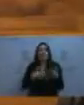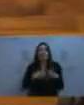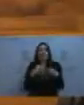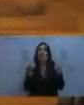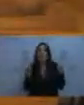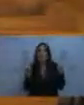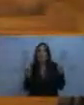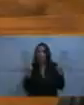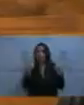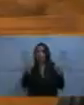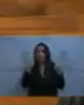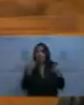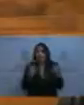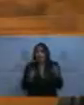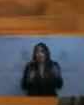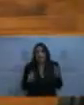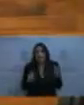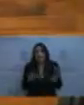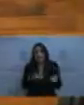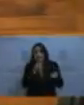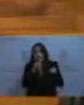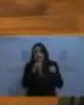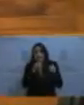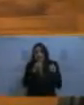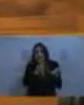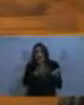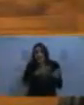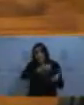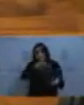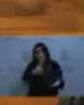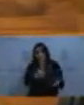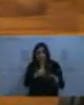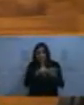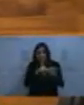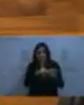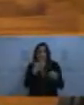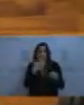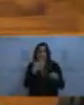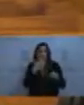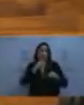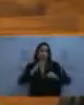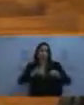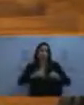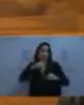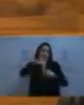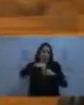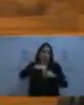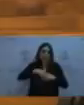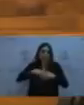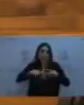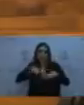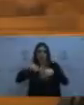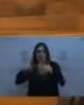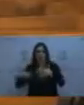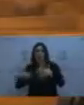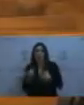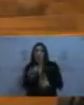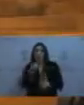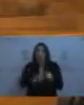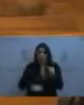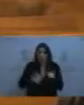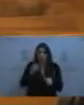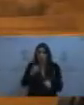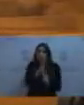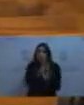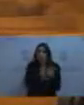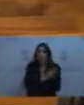daban, informaban desfavorablemente esas plazas, director de antena, director de contenidos y tal, y en un mes esos informes desfavorables eran